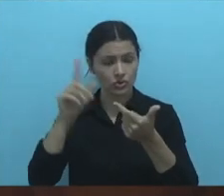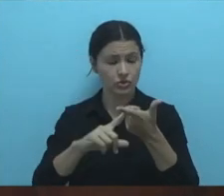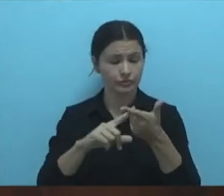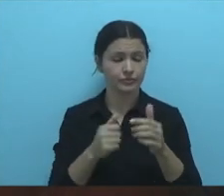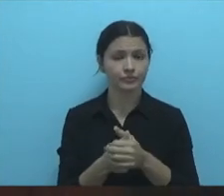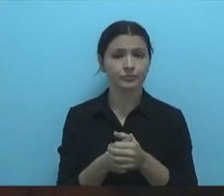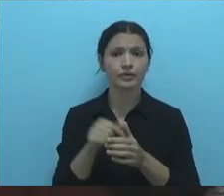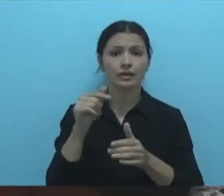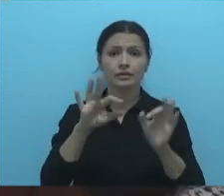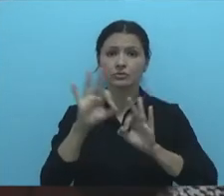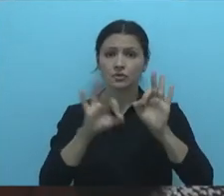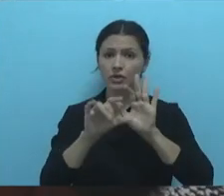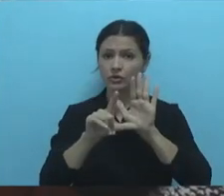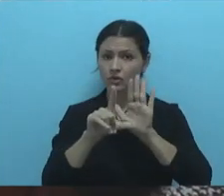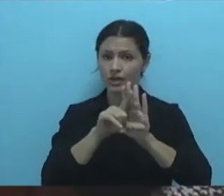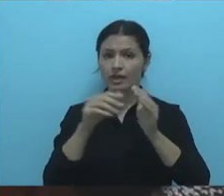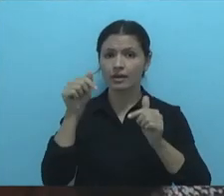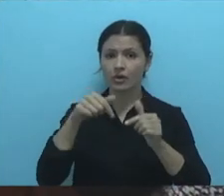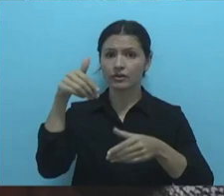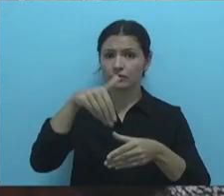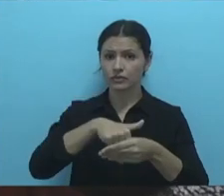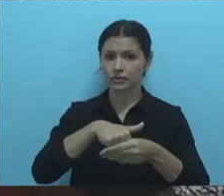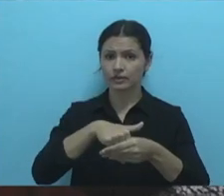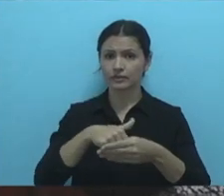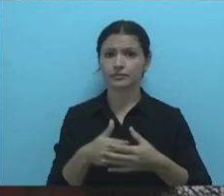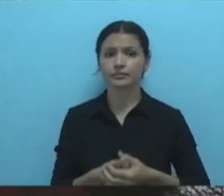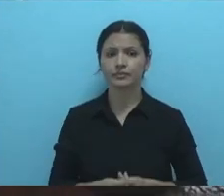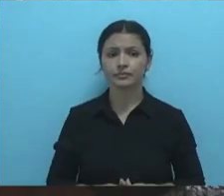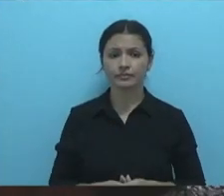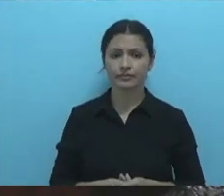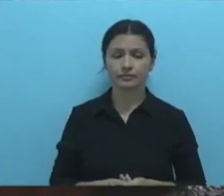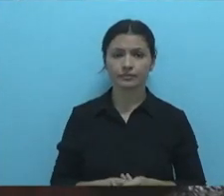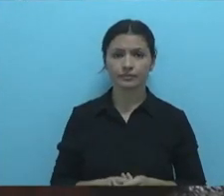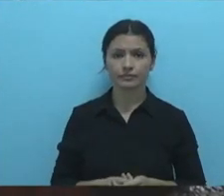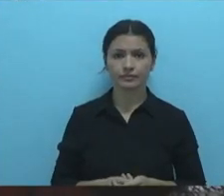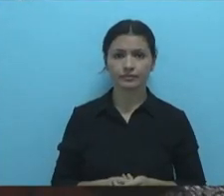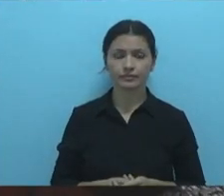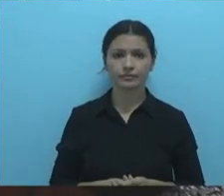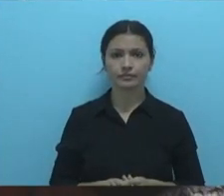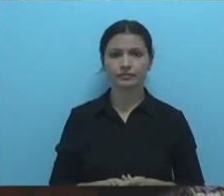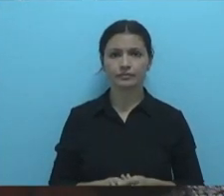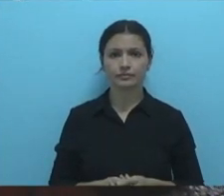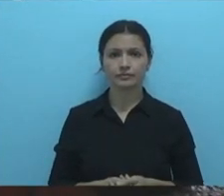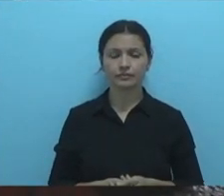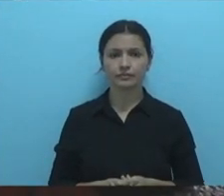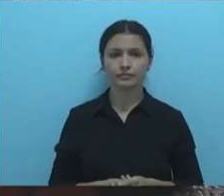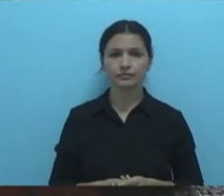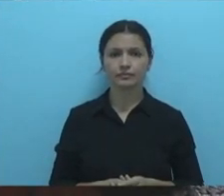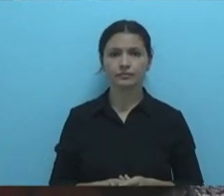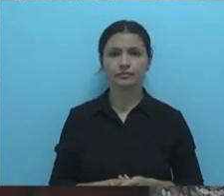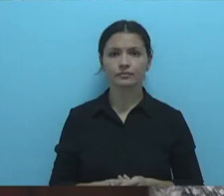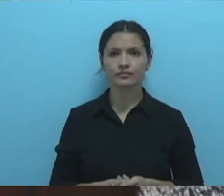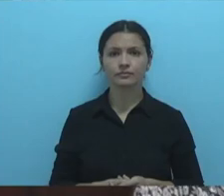a consideración voy a poner a consideración sí diputado del fraude Gracias